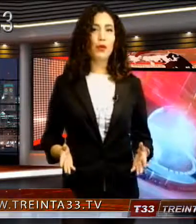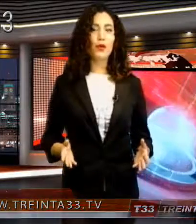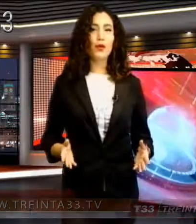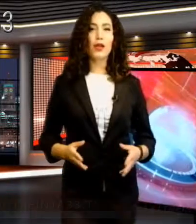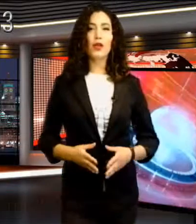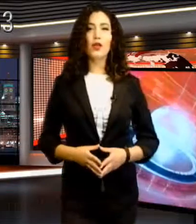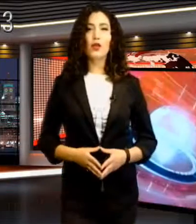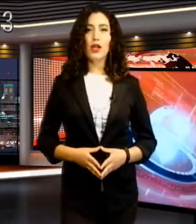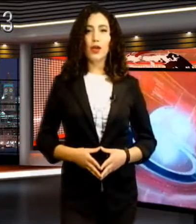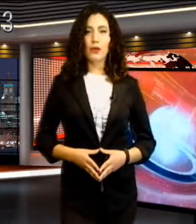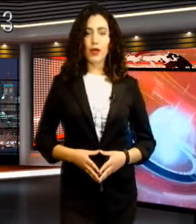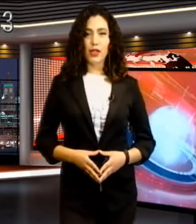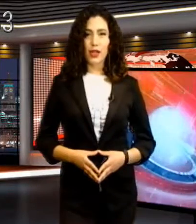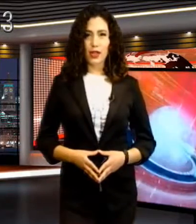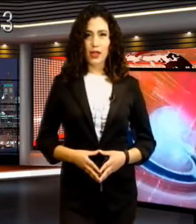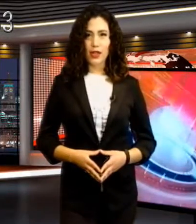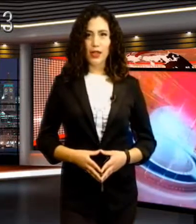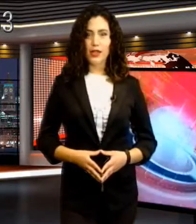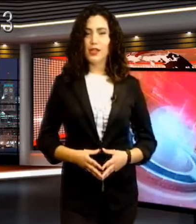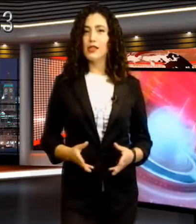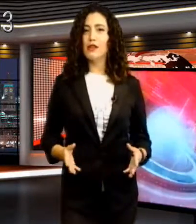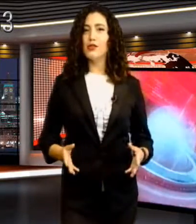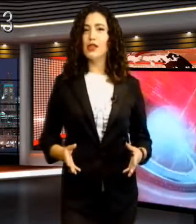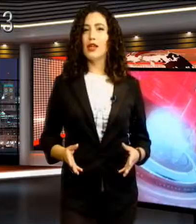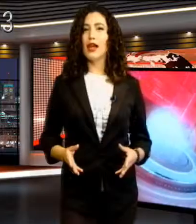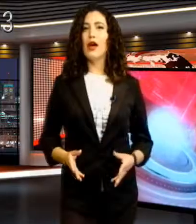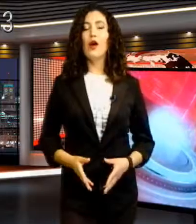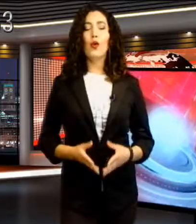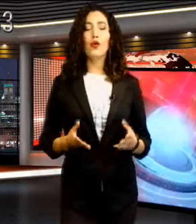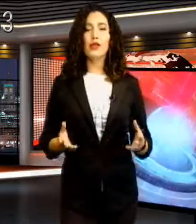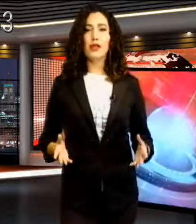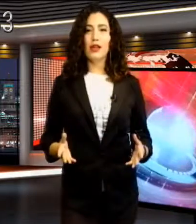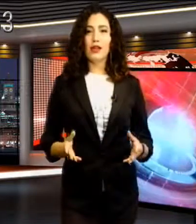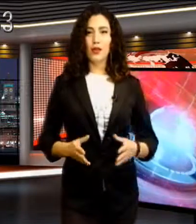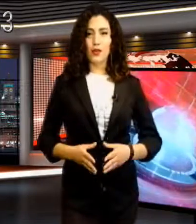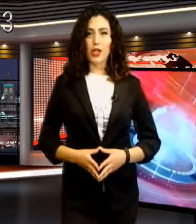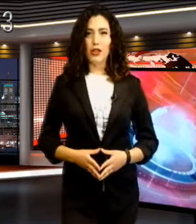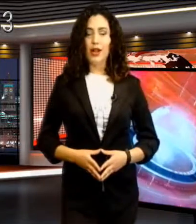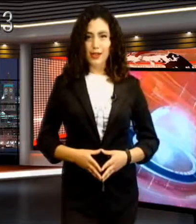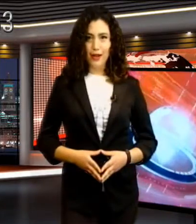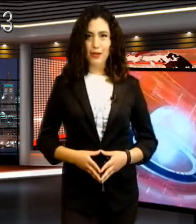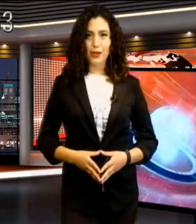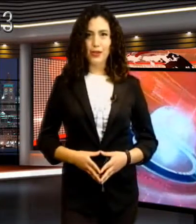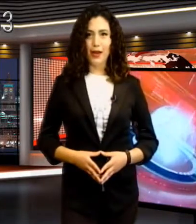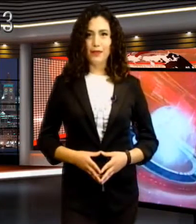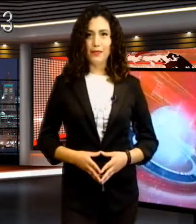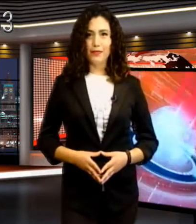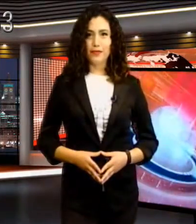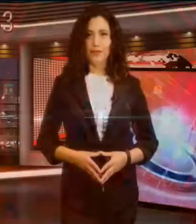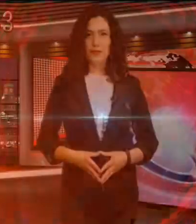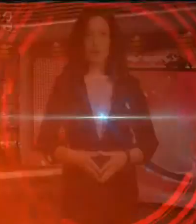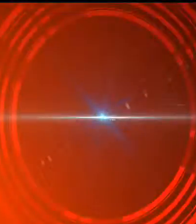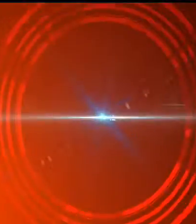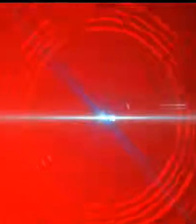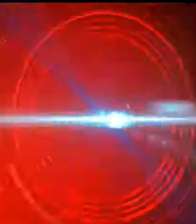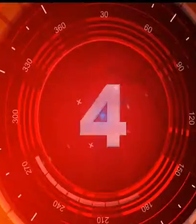por el momento, en nombre de todo el equipo de 3033, les deseamos que tenga una excelente noche. Hasta la próxima.